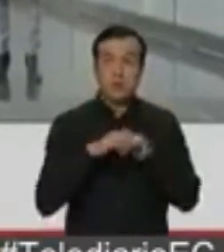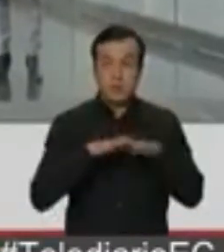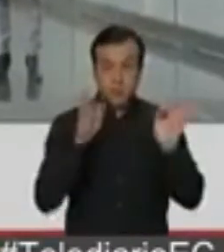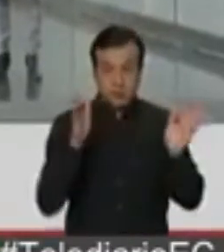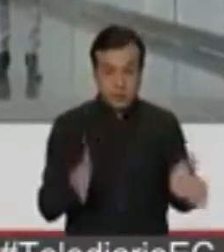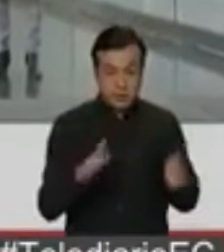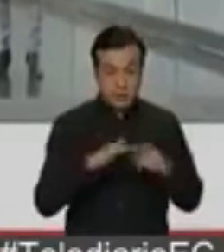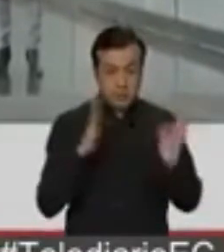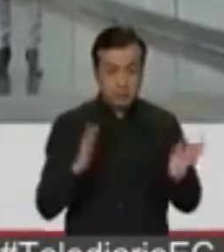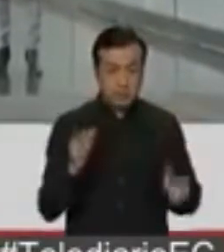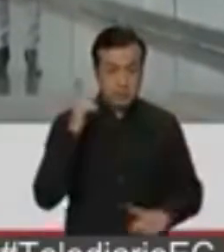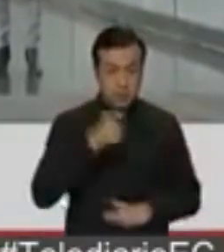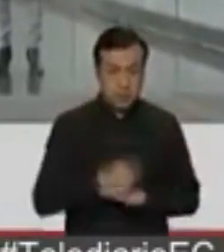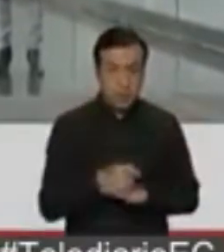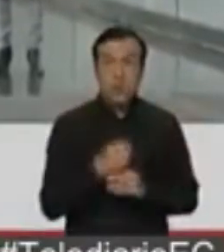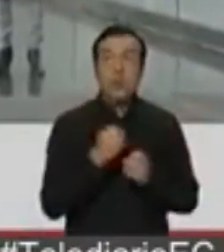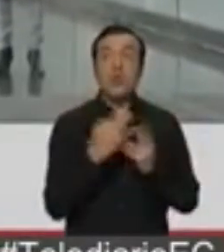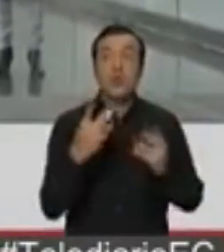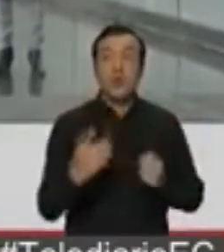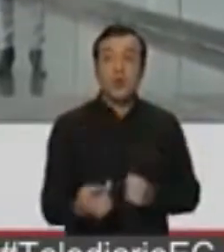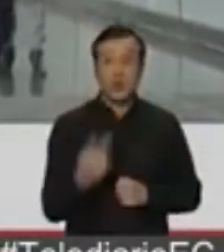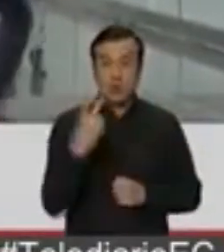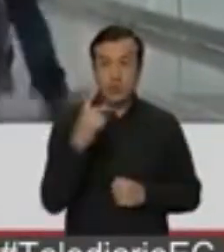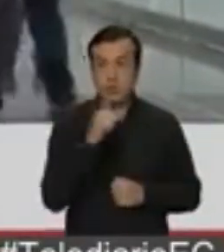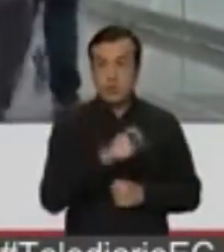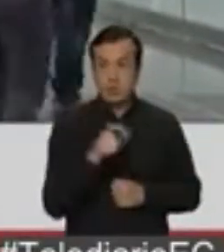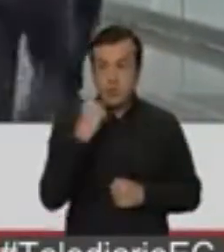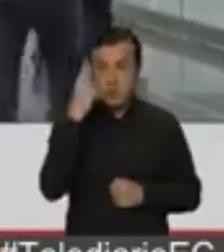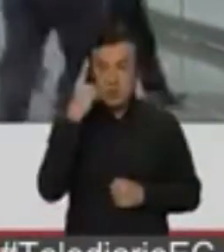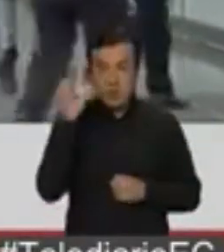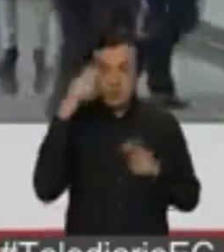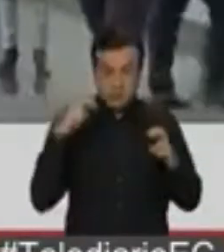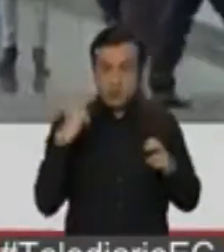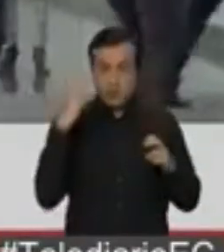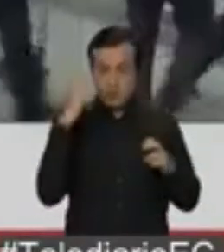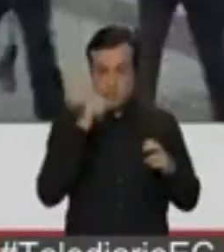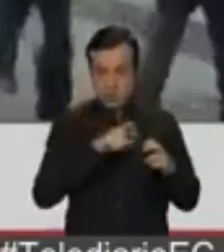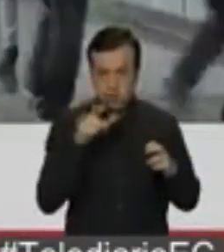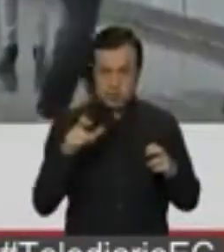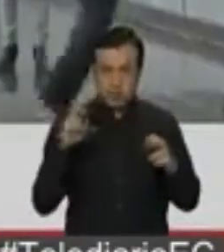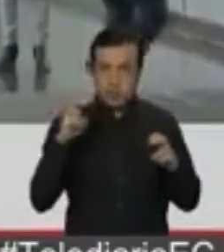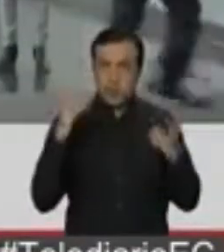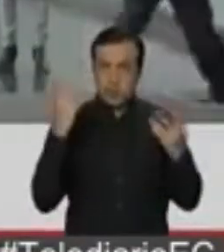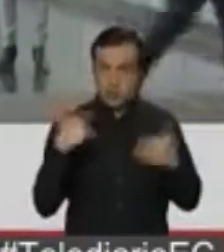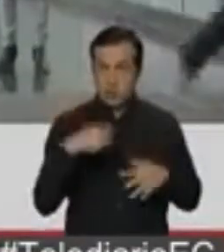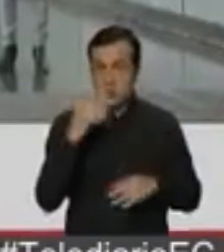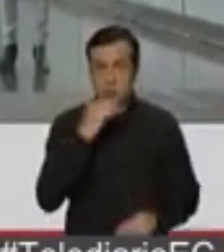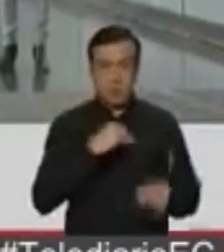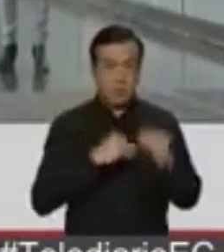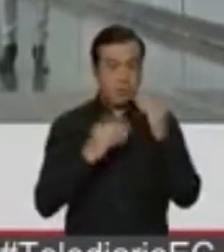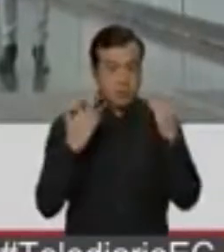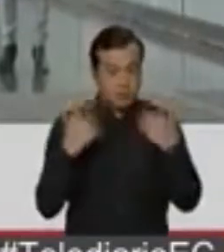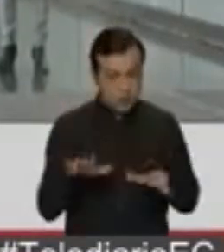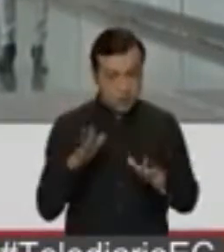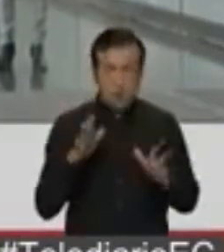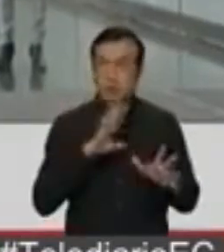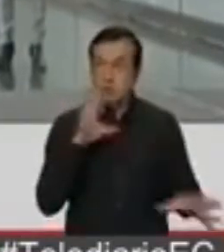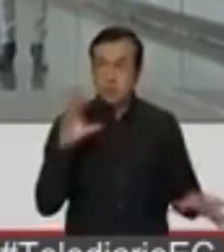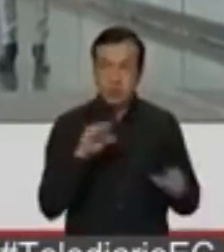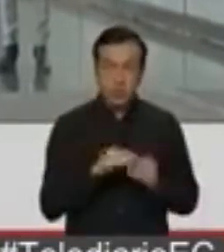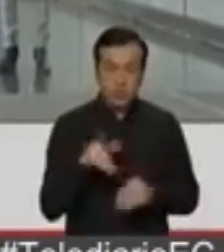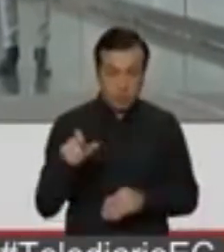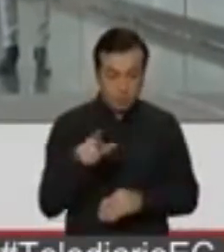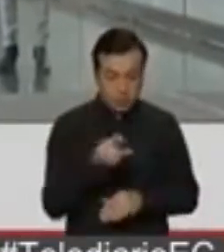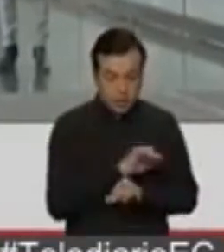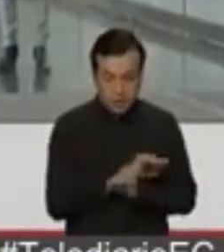hemos dado la directriz de que solo se puedan utilizar 2 personas por cada mesa y cada persona luego de servirse sus alimentos tendrá que dejar desinfectando su